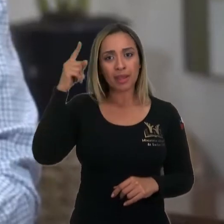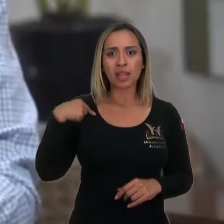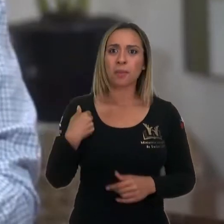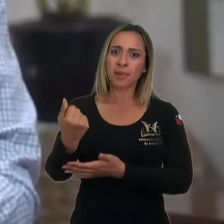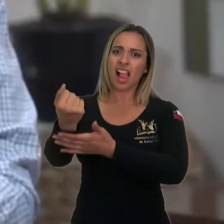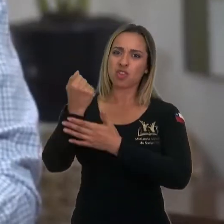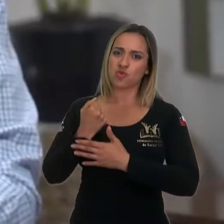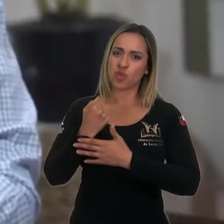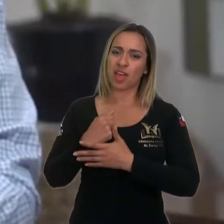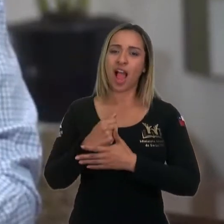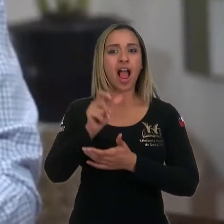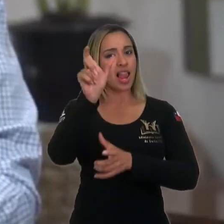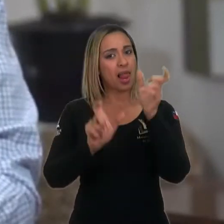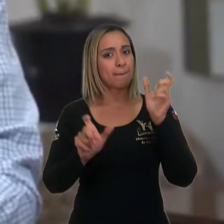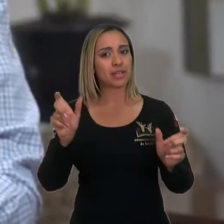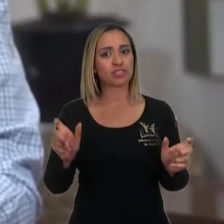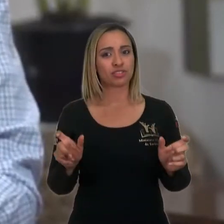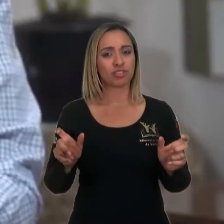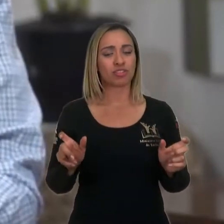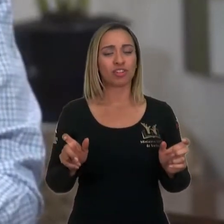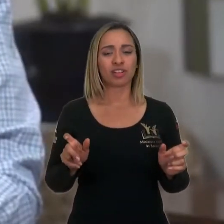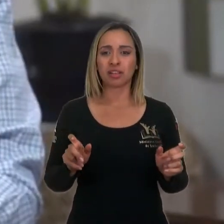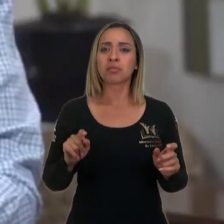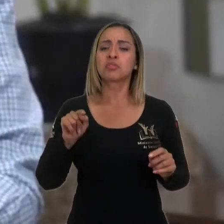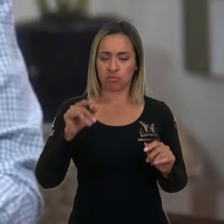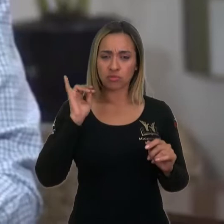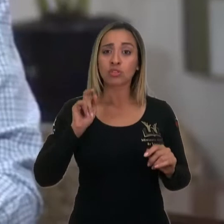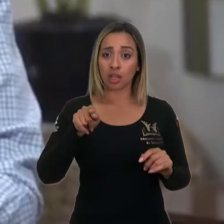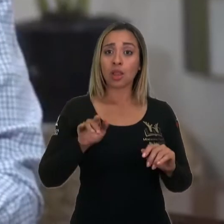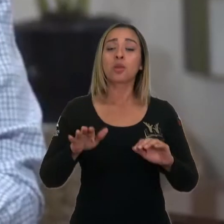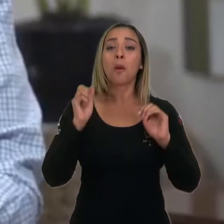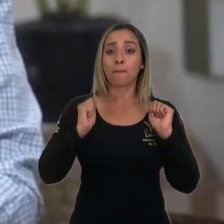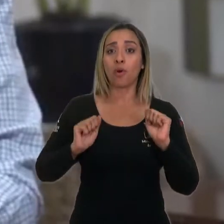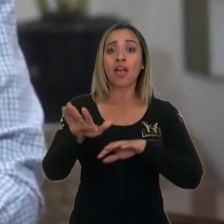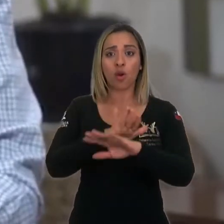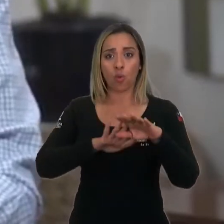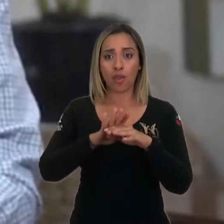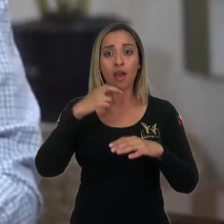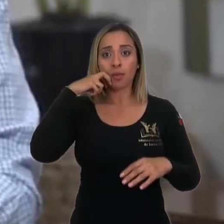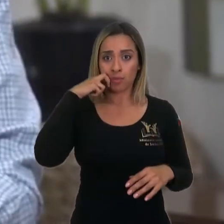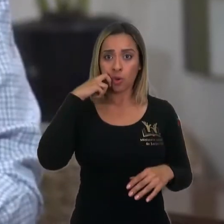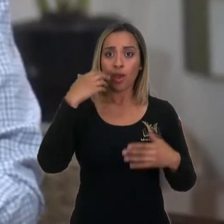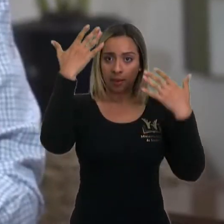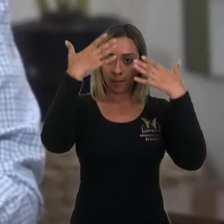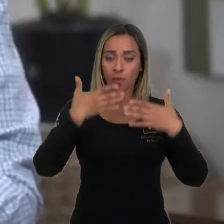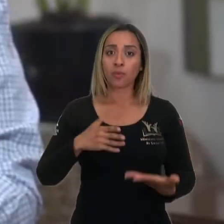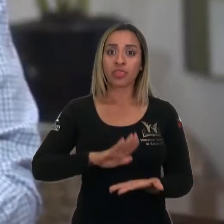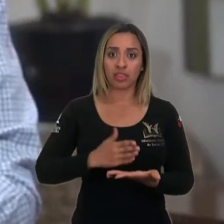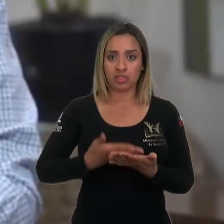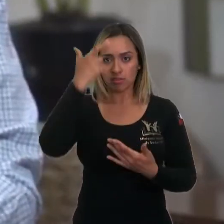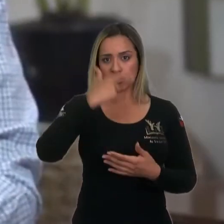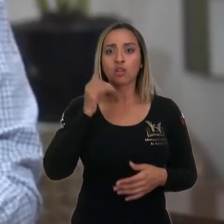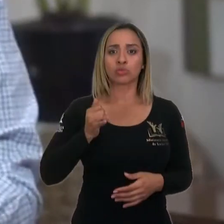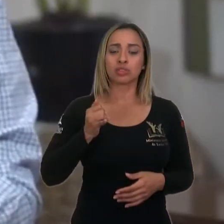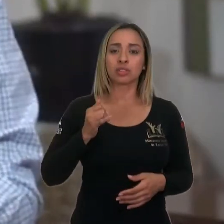los seres humanos, porque ellos pueden cuidar tu cuerpo, proteger tu cuerpo, pero no tu alma. Y el verdadero problema del ser